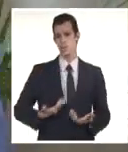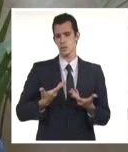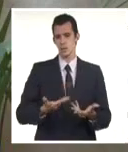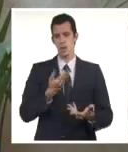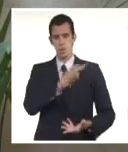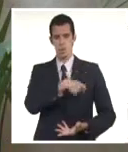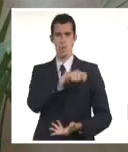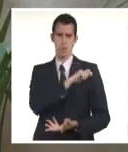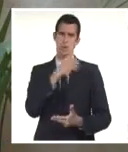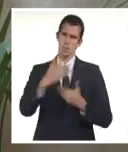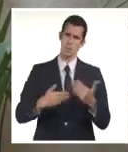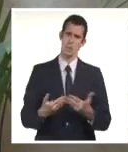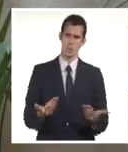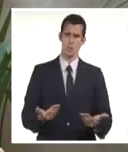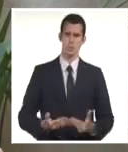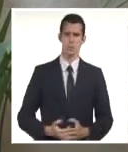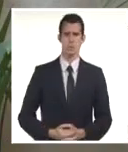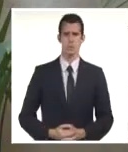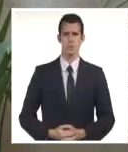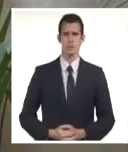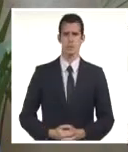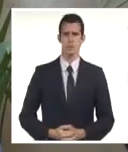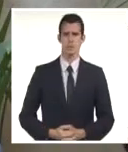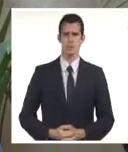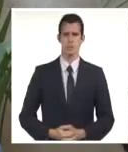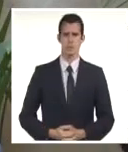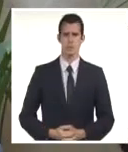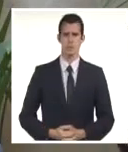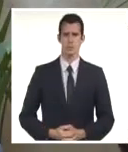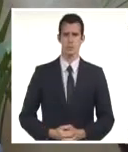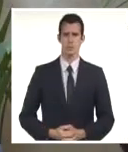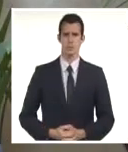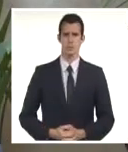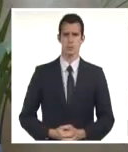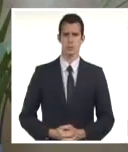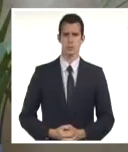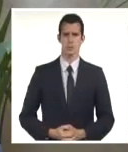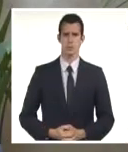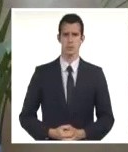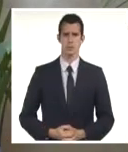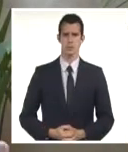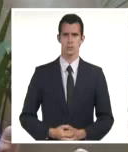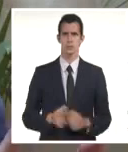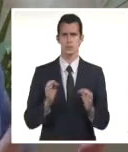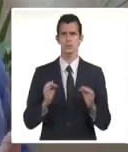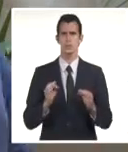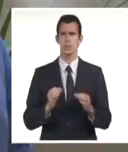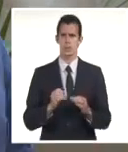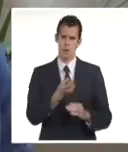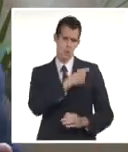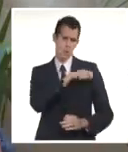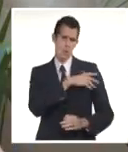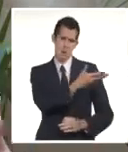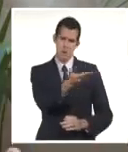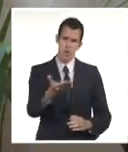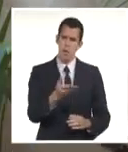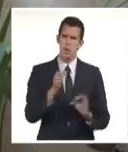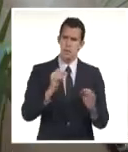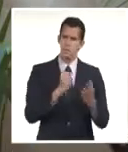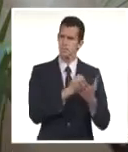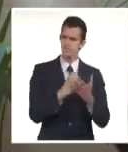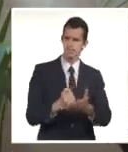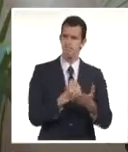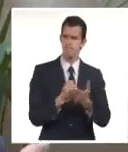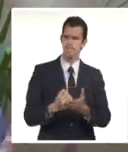hacia los problemas de la población. Y en todo momento se ha contado, como les decía, con el apoyo de la población. Y creo que la prensa de manera